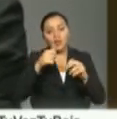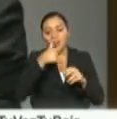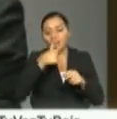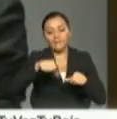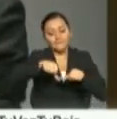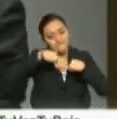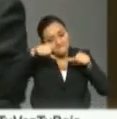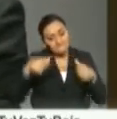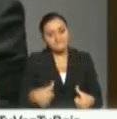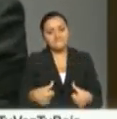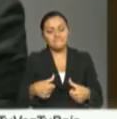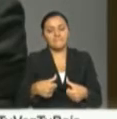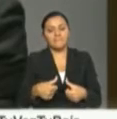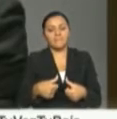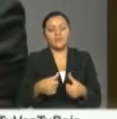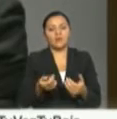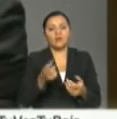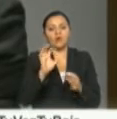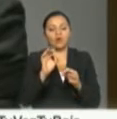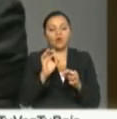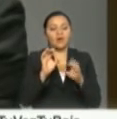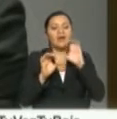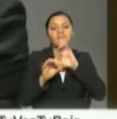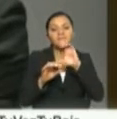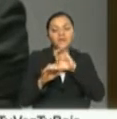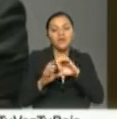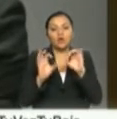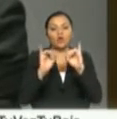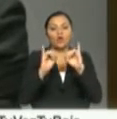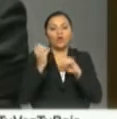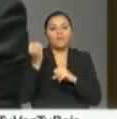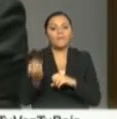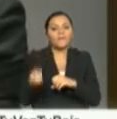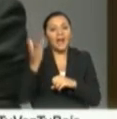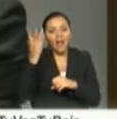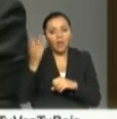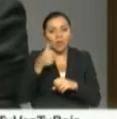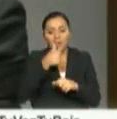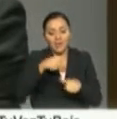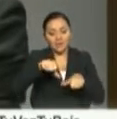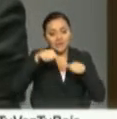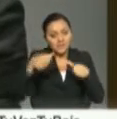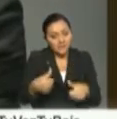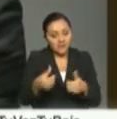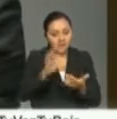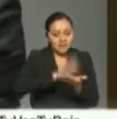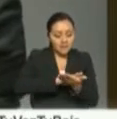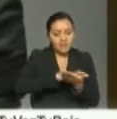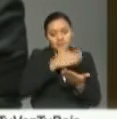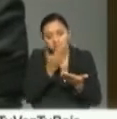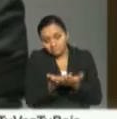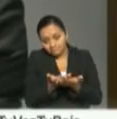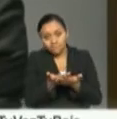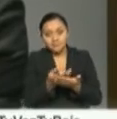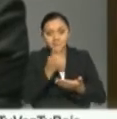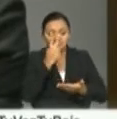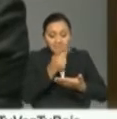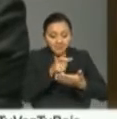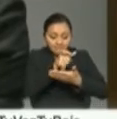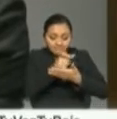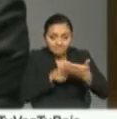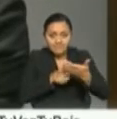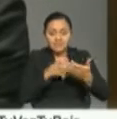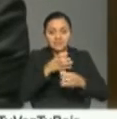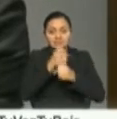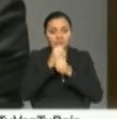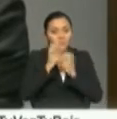billete con una cinta adhesiva que quite visibilidad de